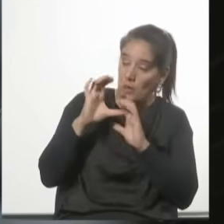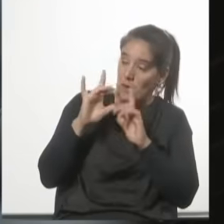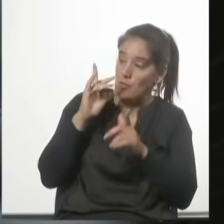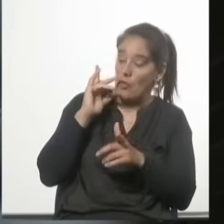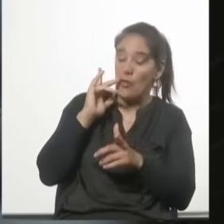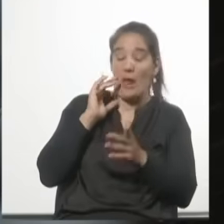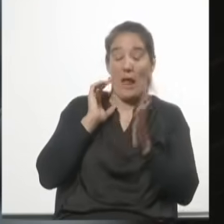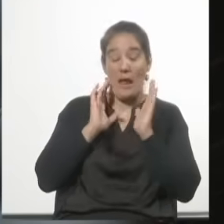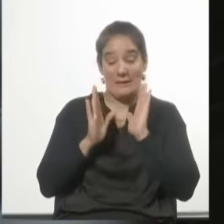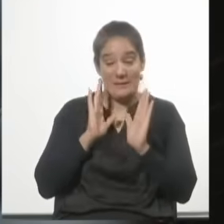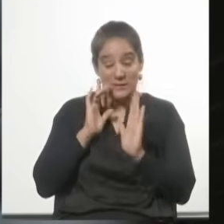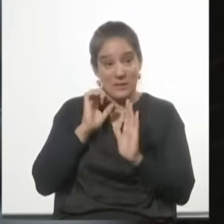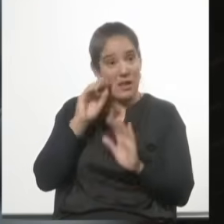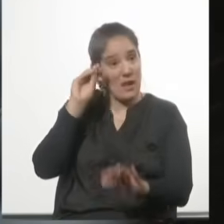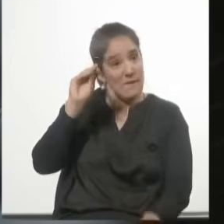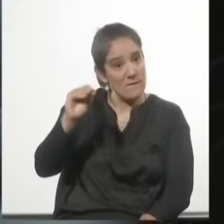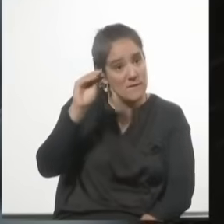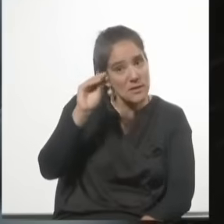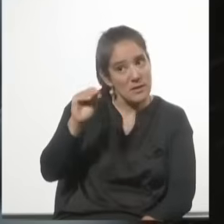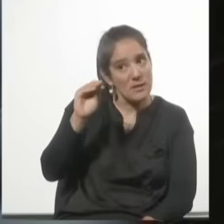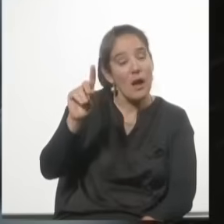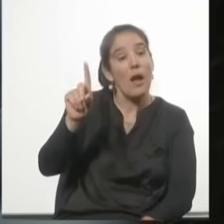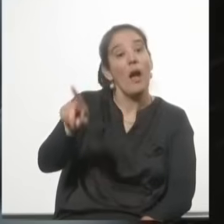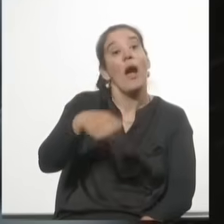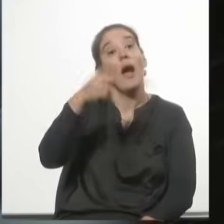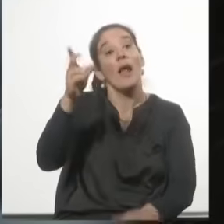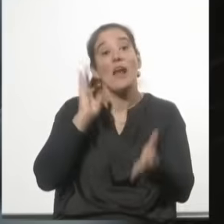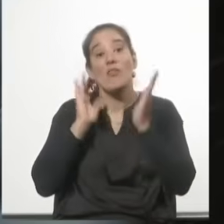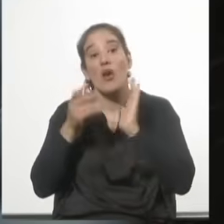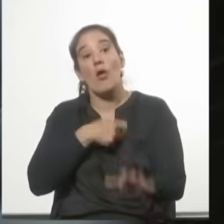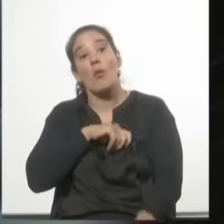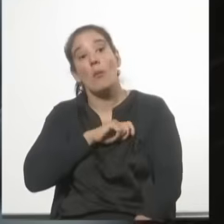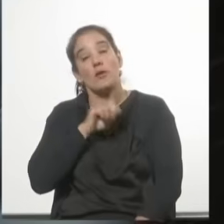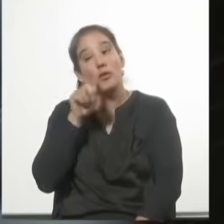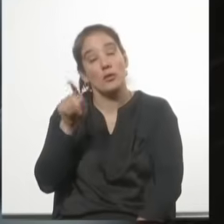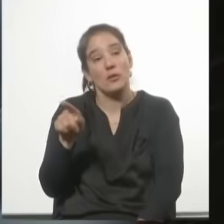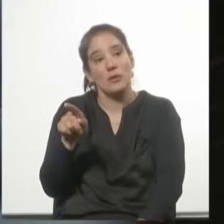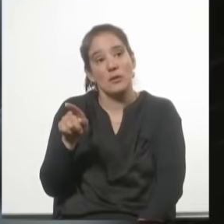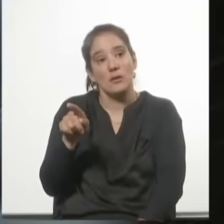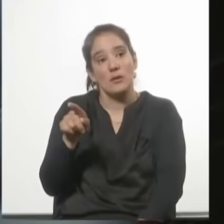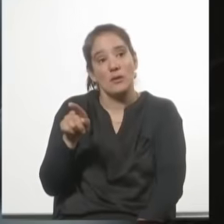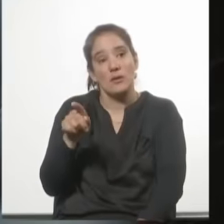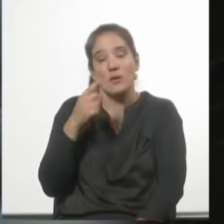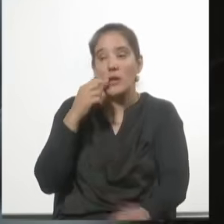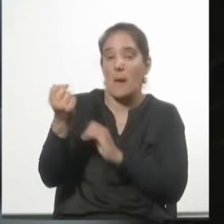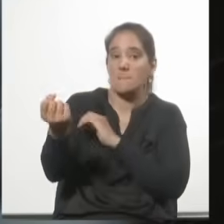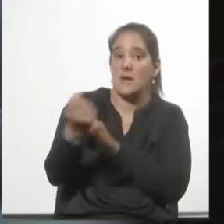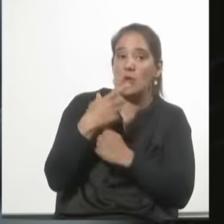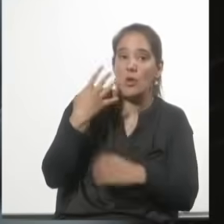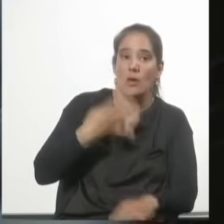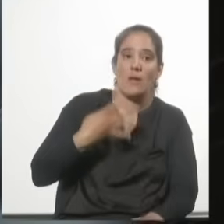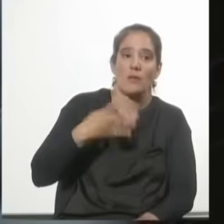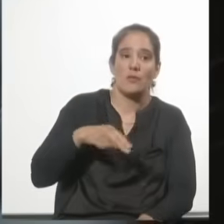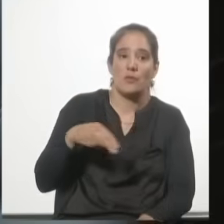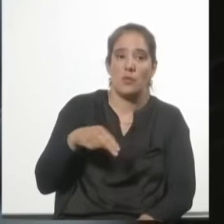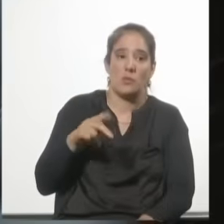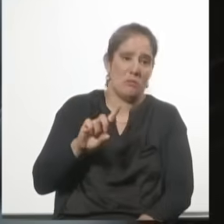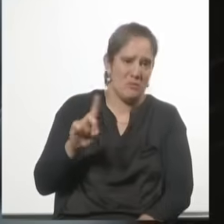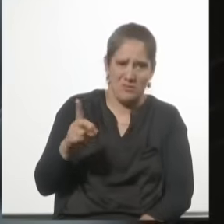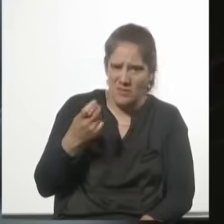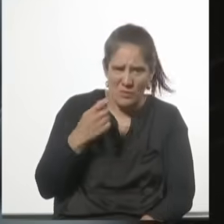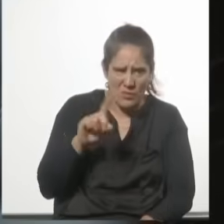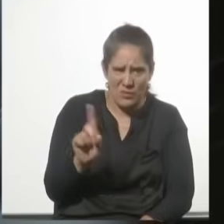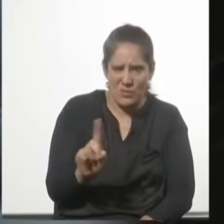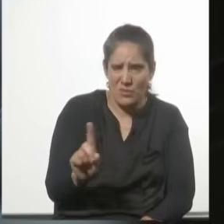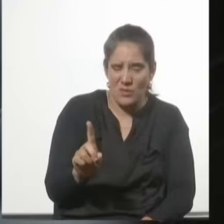Piazzo se le señala a Cardama que le indique al notario español Calauí que lo que envió el 14 de noviembre no es suficiente para